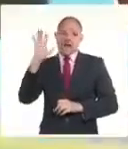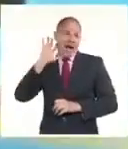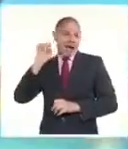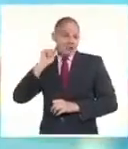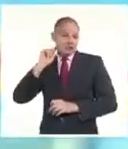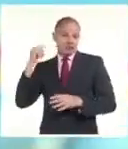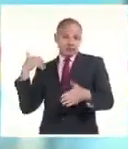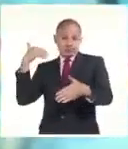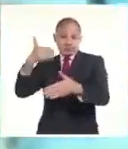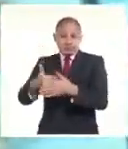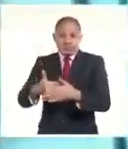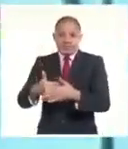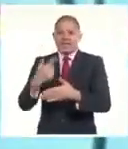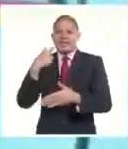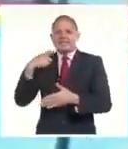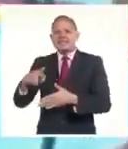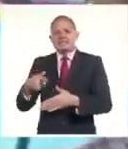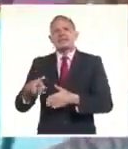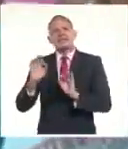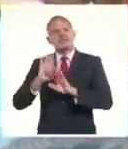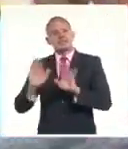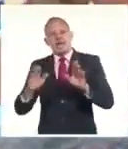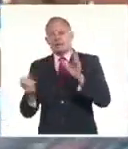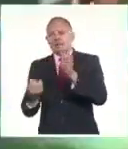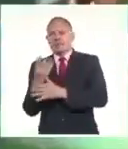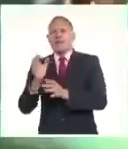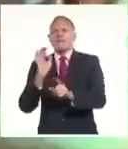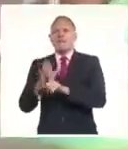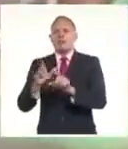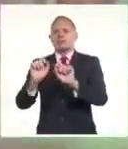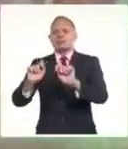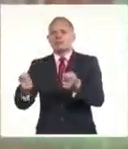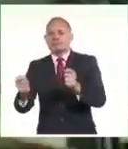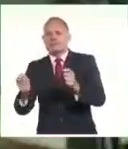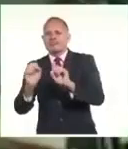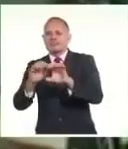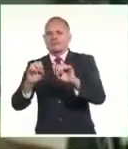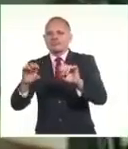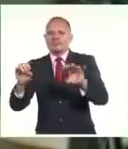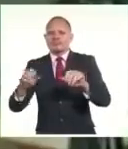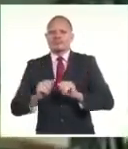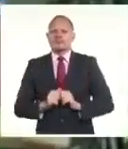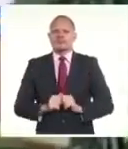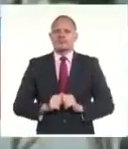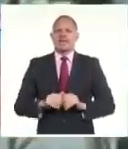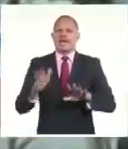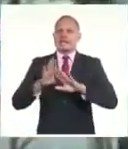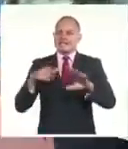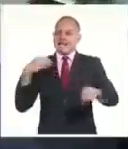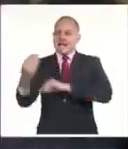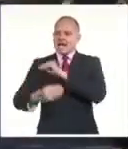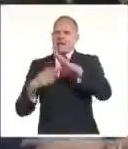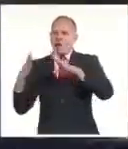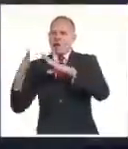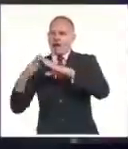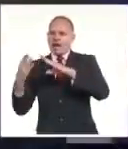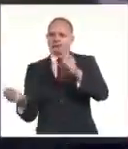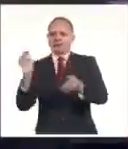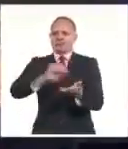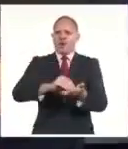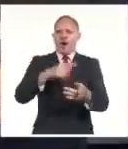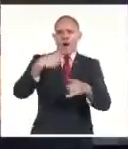en el cual la casona de Calixto García vio nacer la señal televisiva del Alto Oriente cubano. Ha cambiado la sede, se han transformado